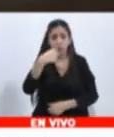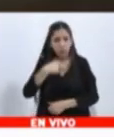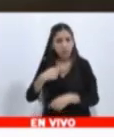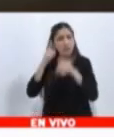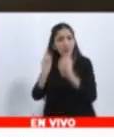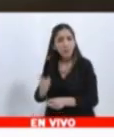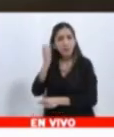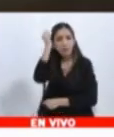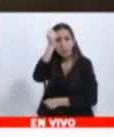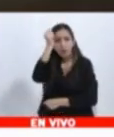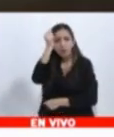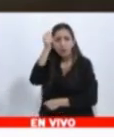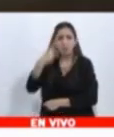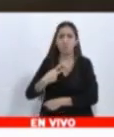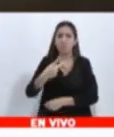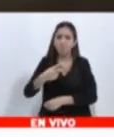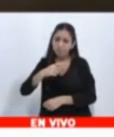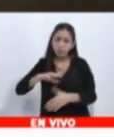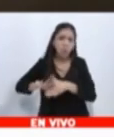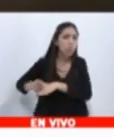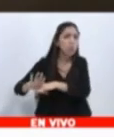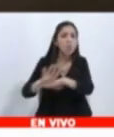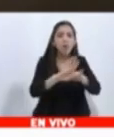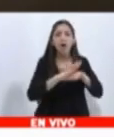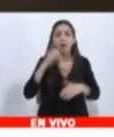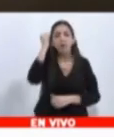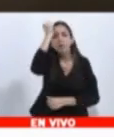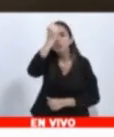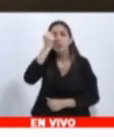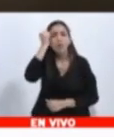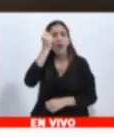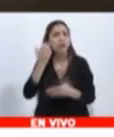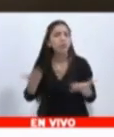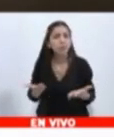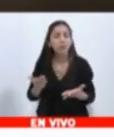que es tuyo, que es mío y que es nuestro.